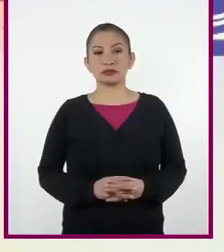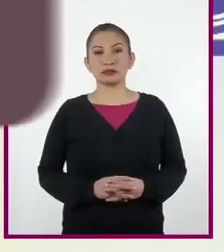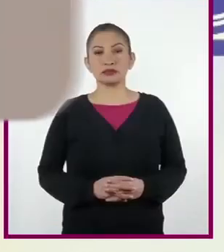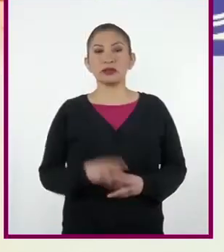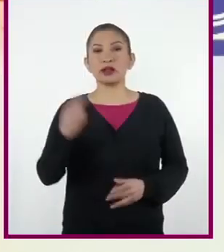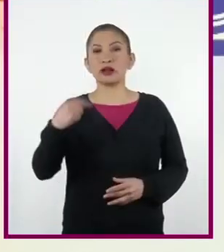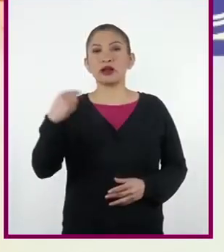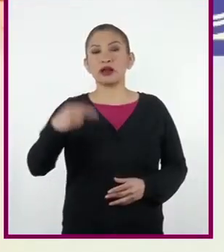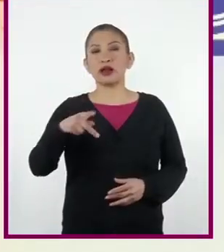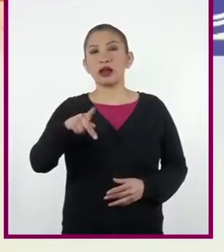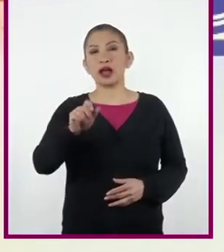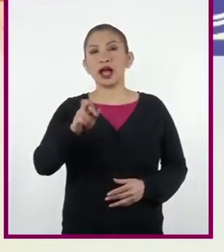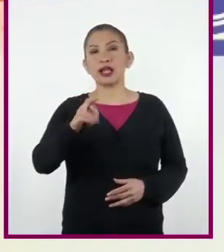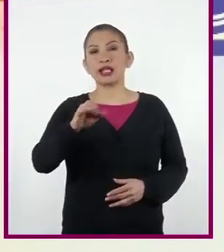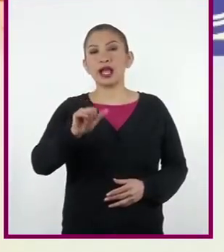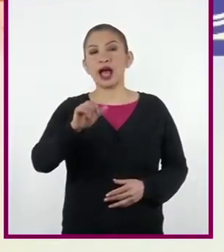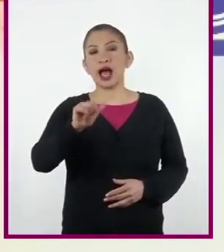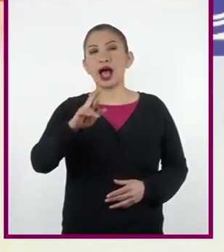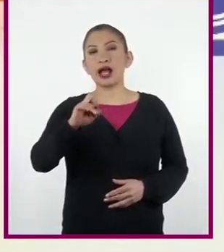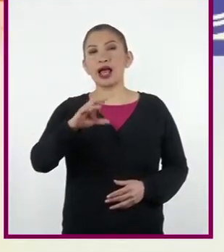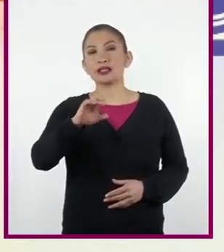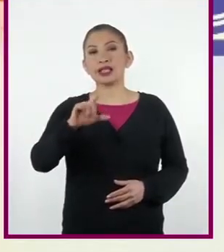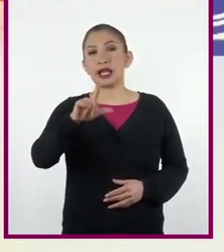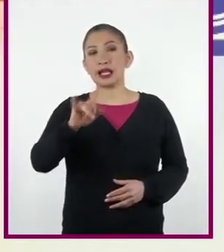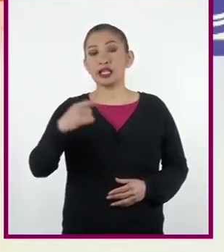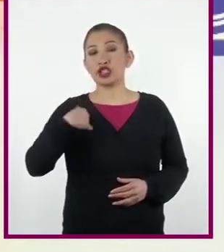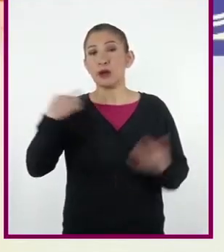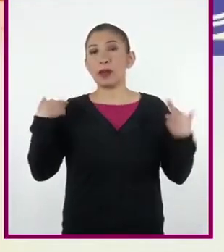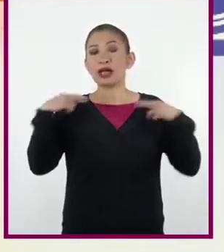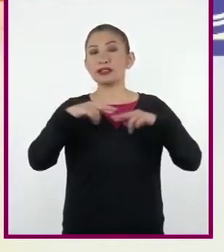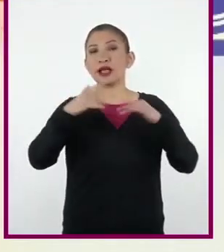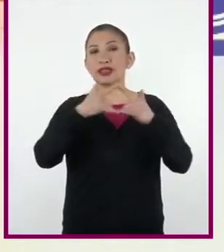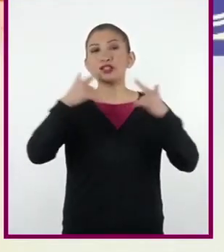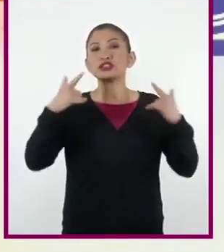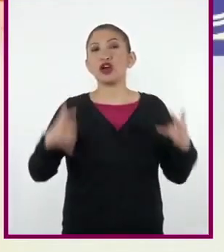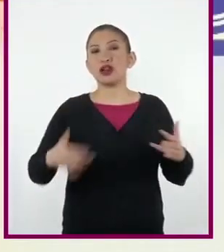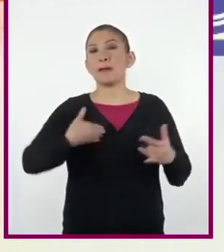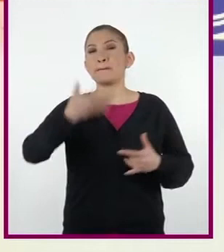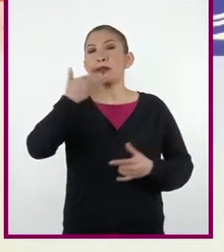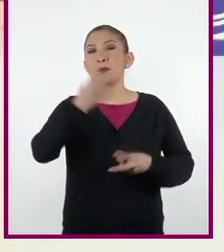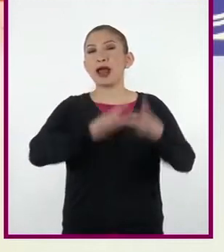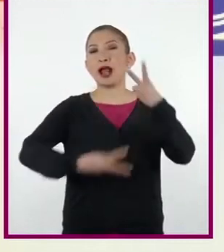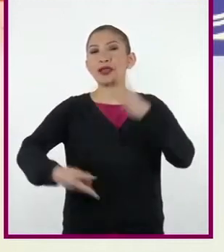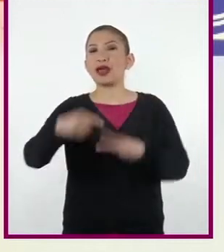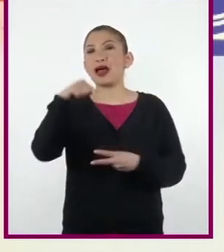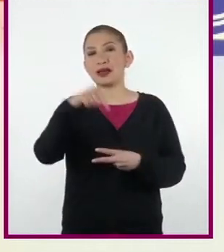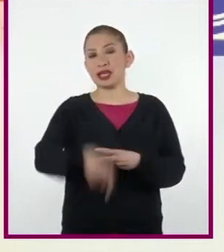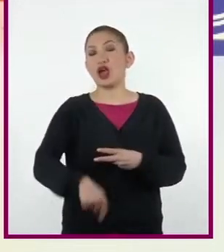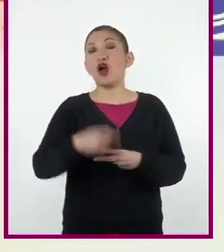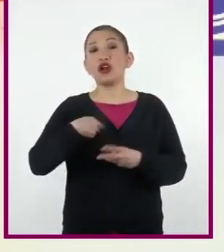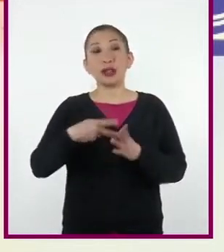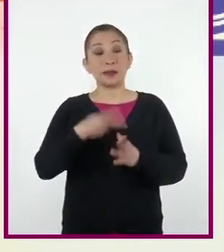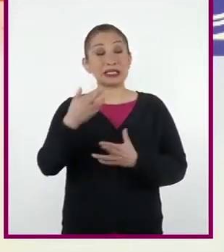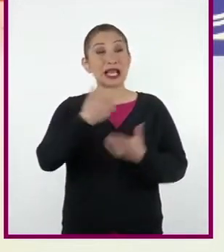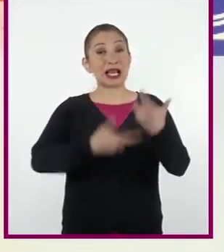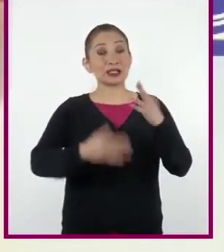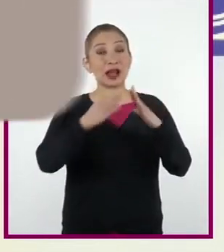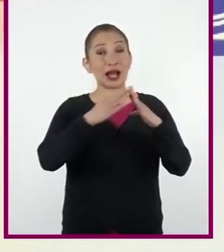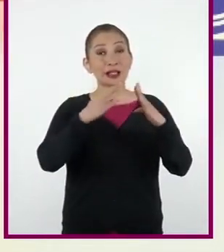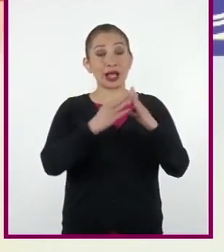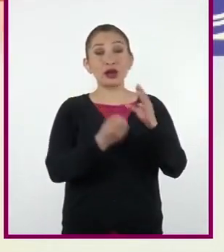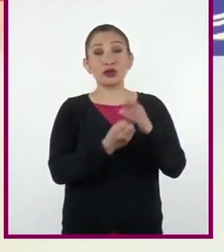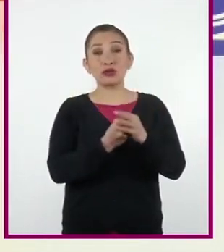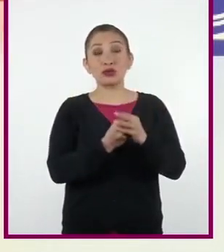Mi nombre es Karina Araceli Flores Cordero. Soy maestra de historia y les doy la bienvenida a este regreso a clases, la